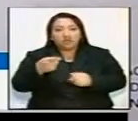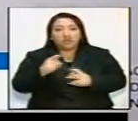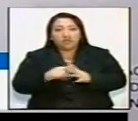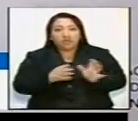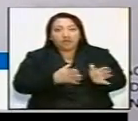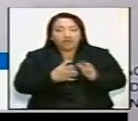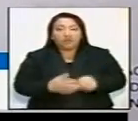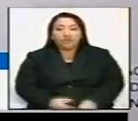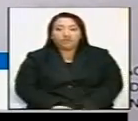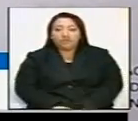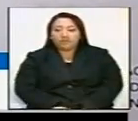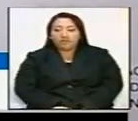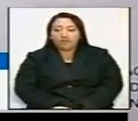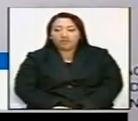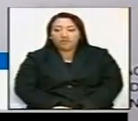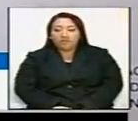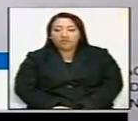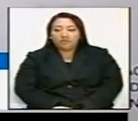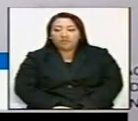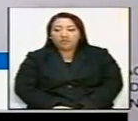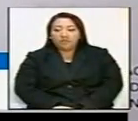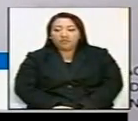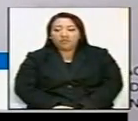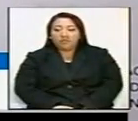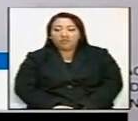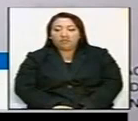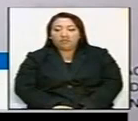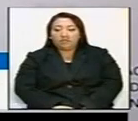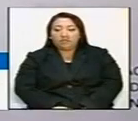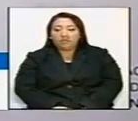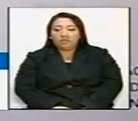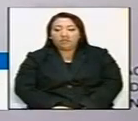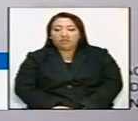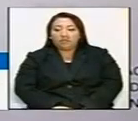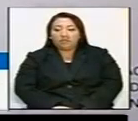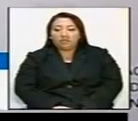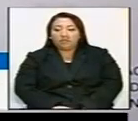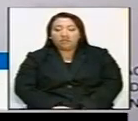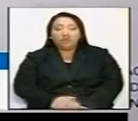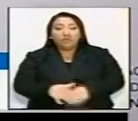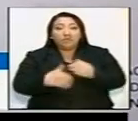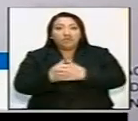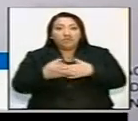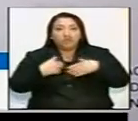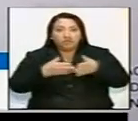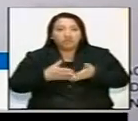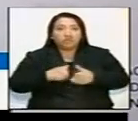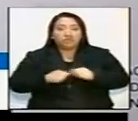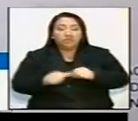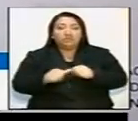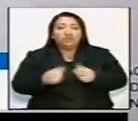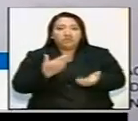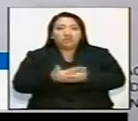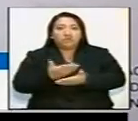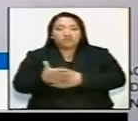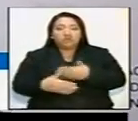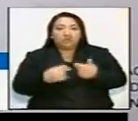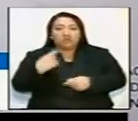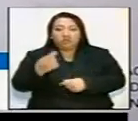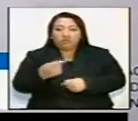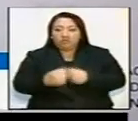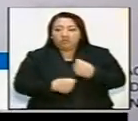camino y marca quizás la ruta a la cual todos tenemos que seguir y mejorar en los próximos